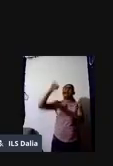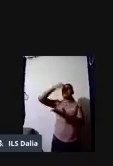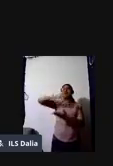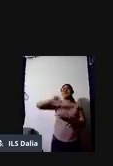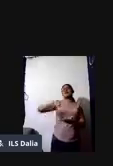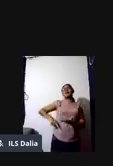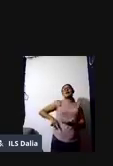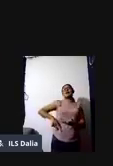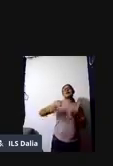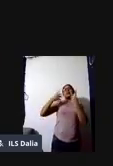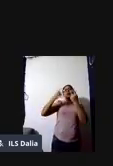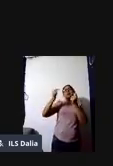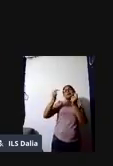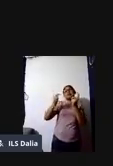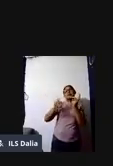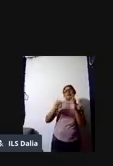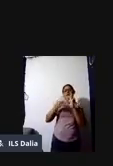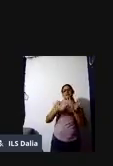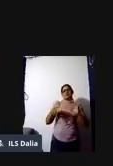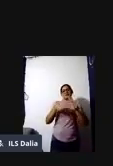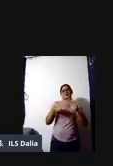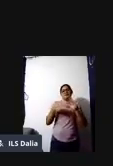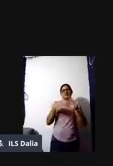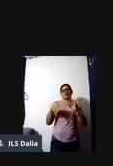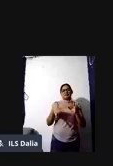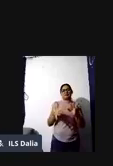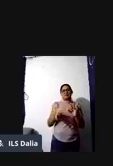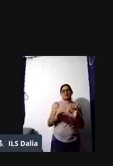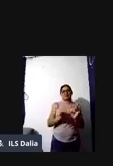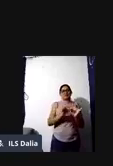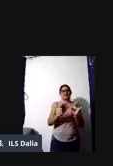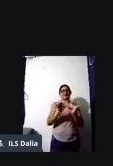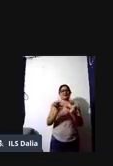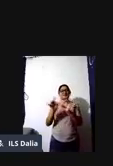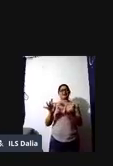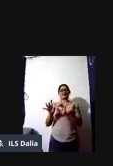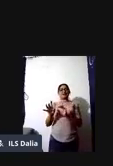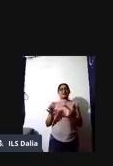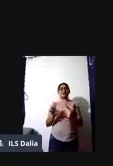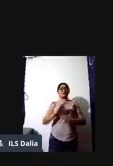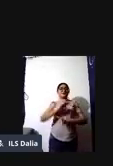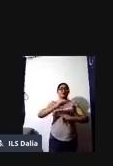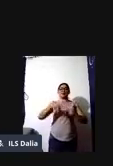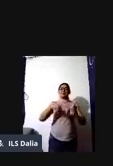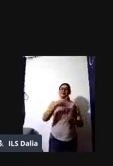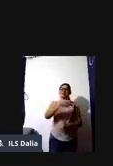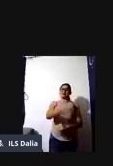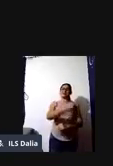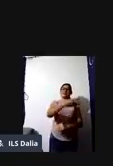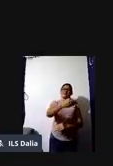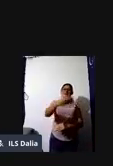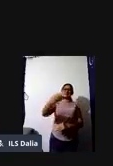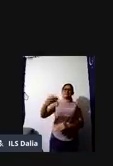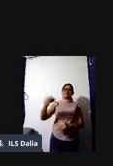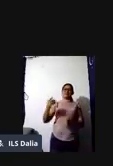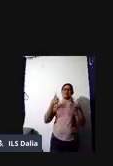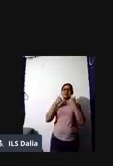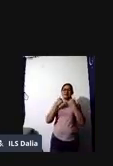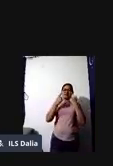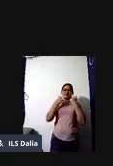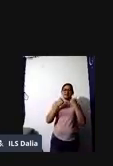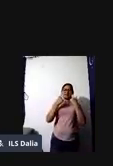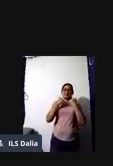mí también me regañó y entonces hubo una catarsis ahí chula. tuvimos que cerrar